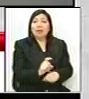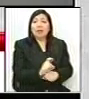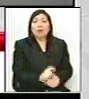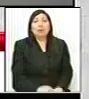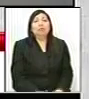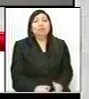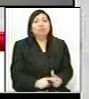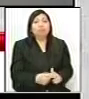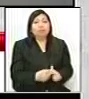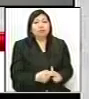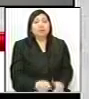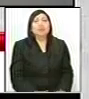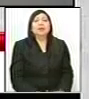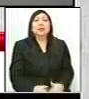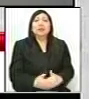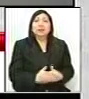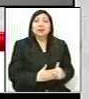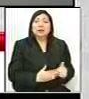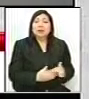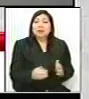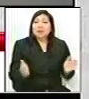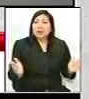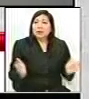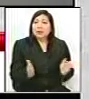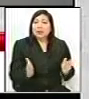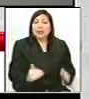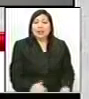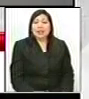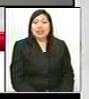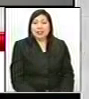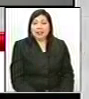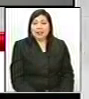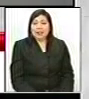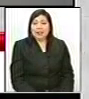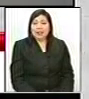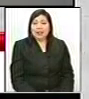unos iniciales, infraestructuras pequeñas, y